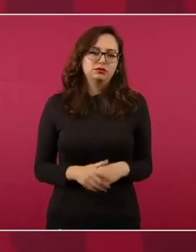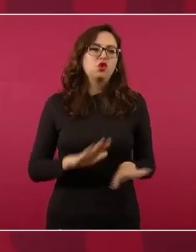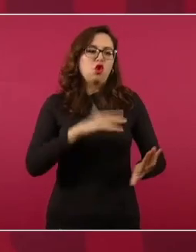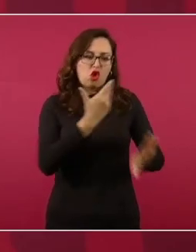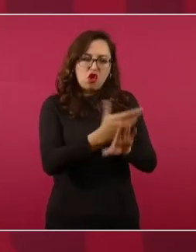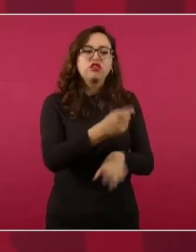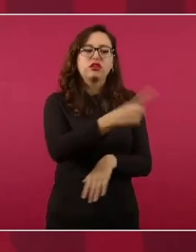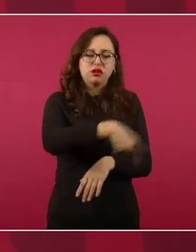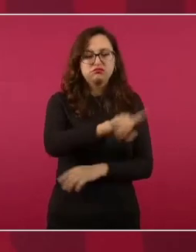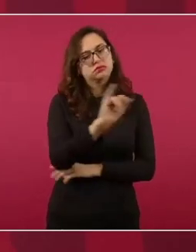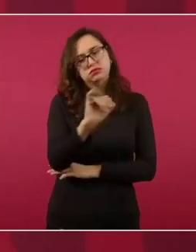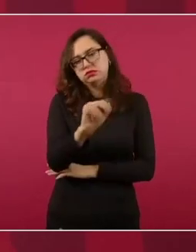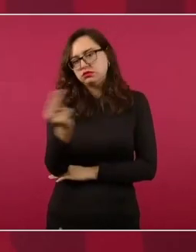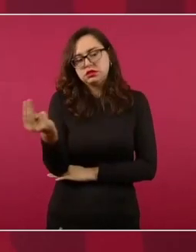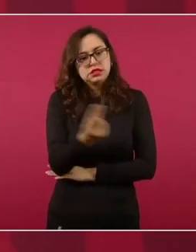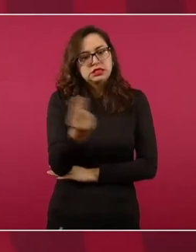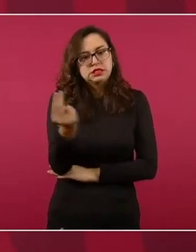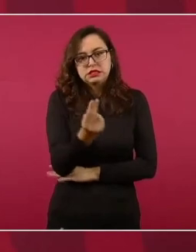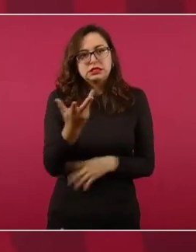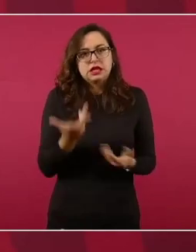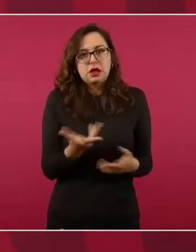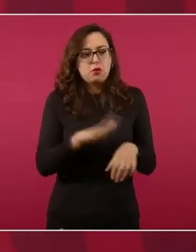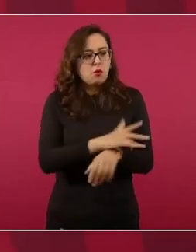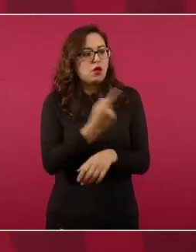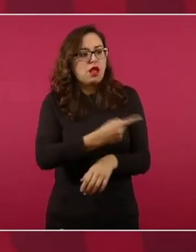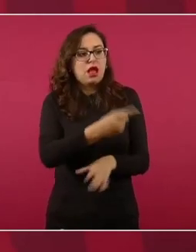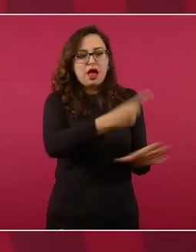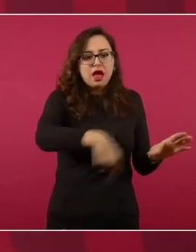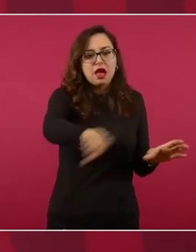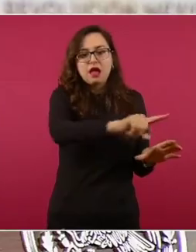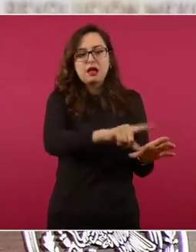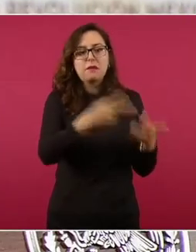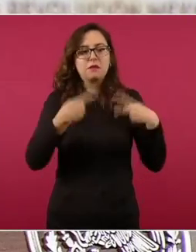los que de acuerdo a la ley